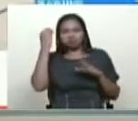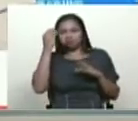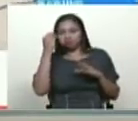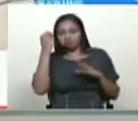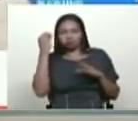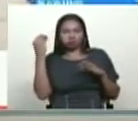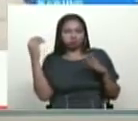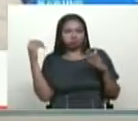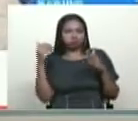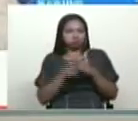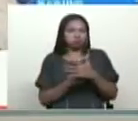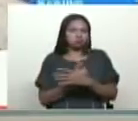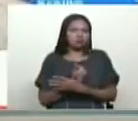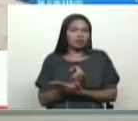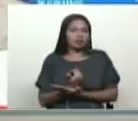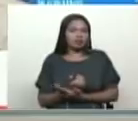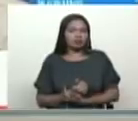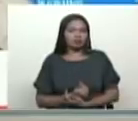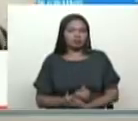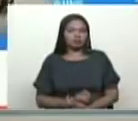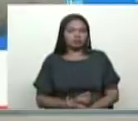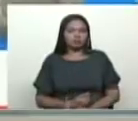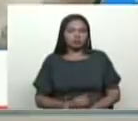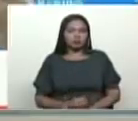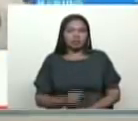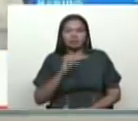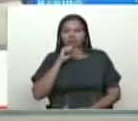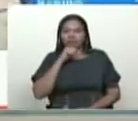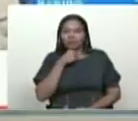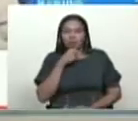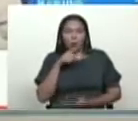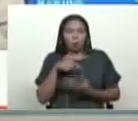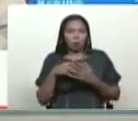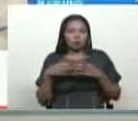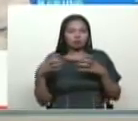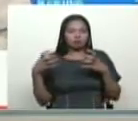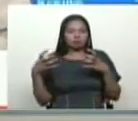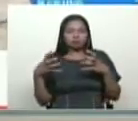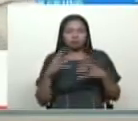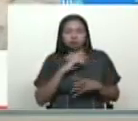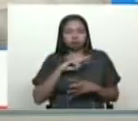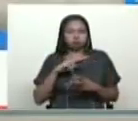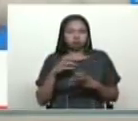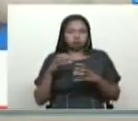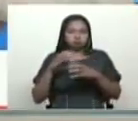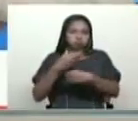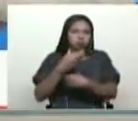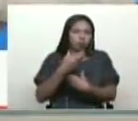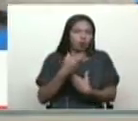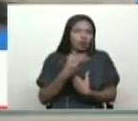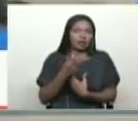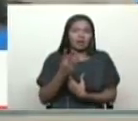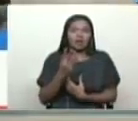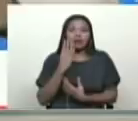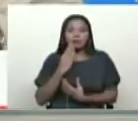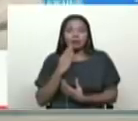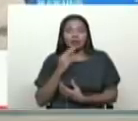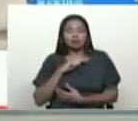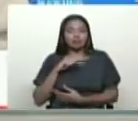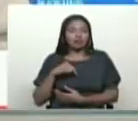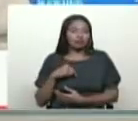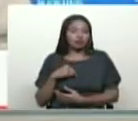y corruptos, de los viejos modelos explotadores. Y es la experiencia humildemente que